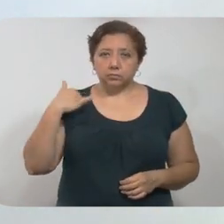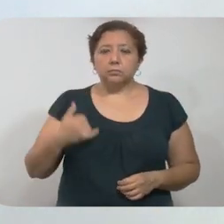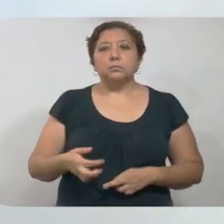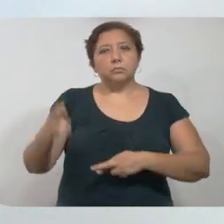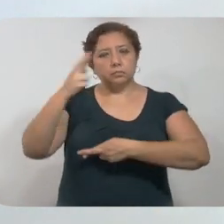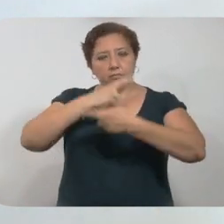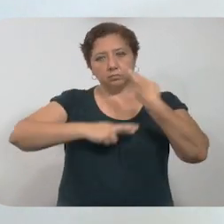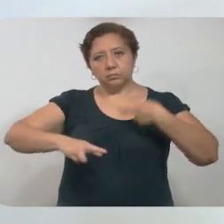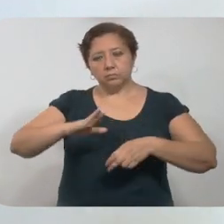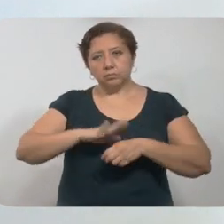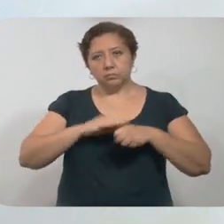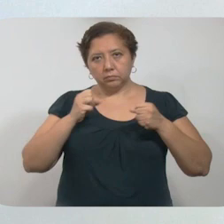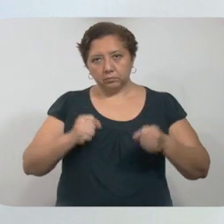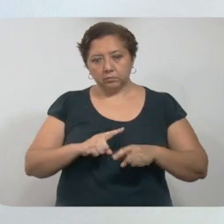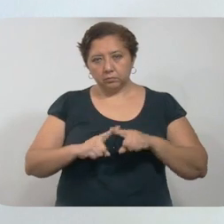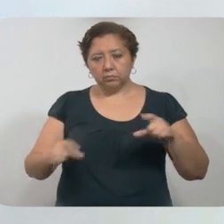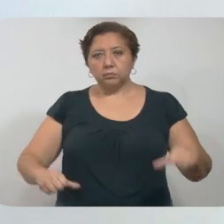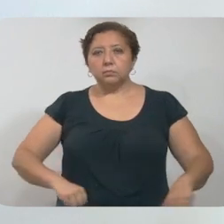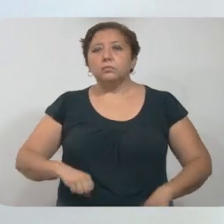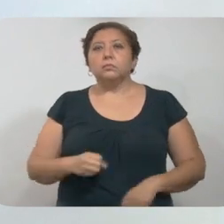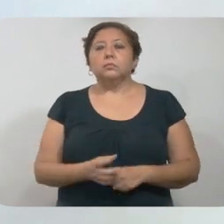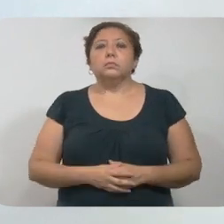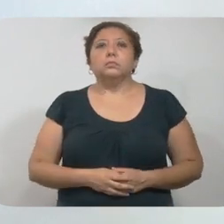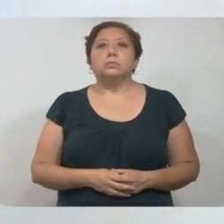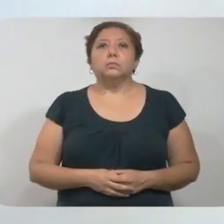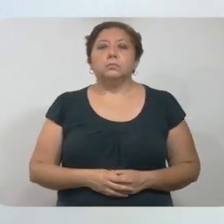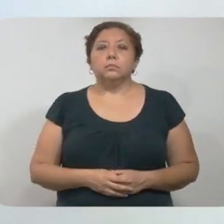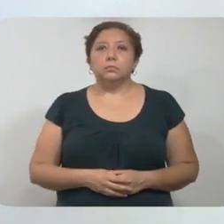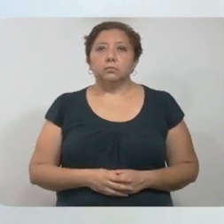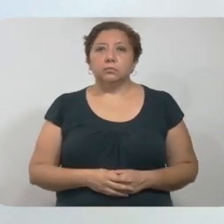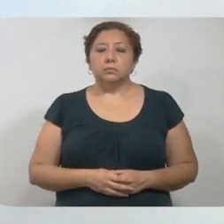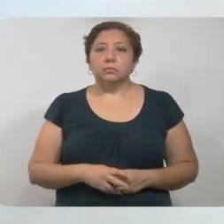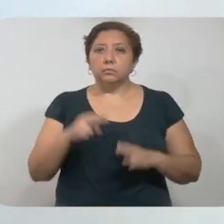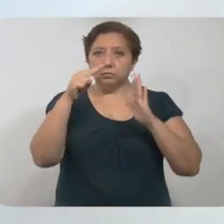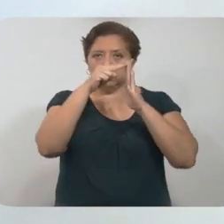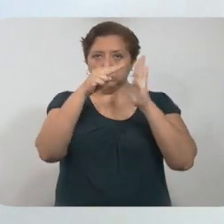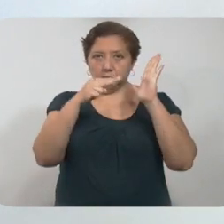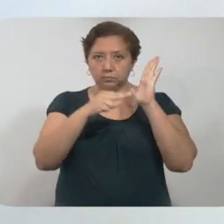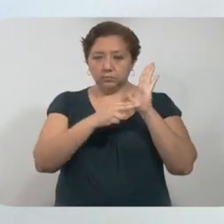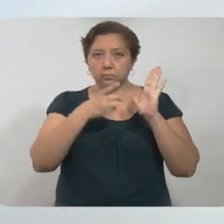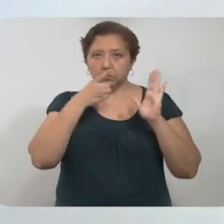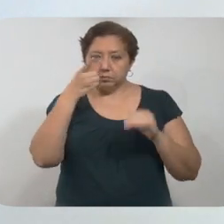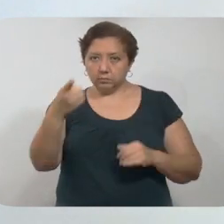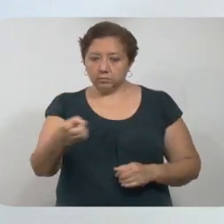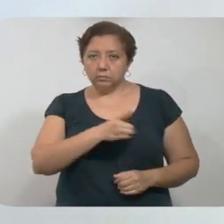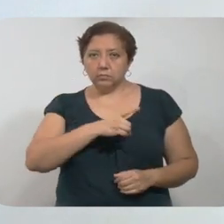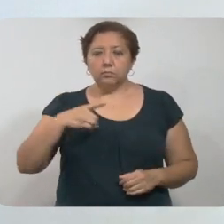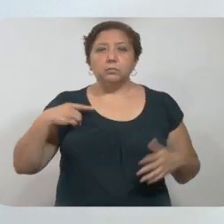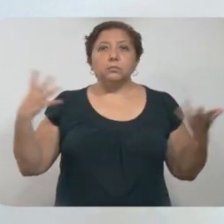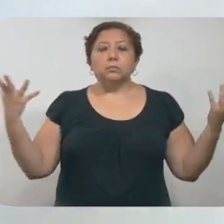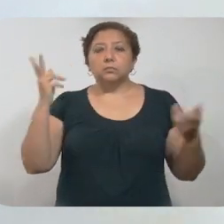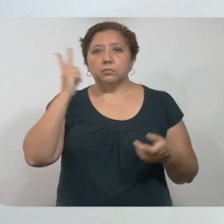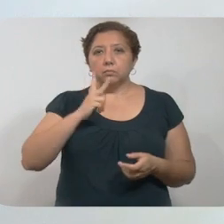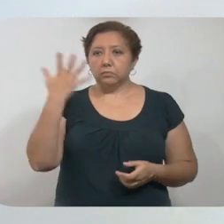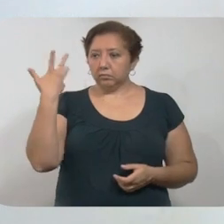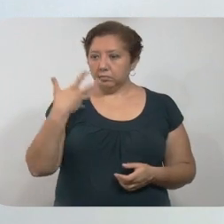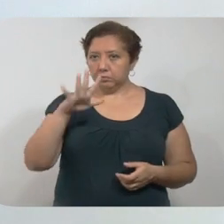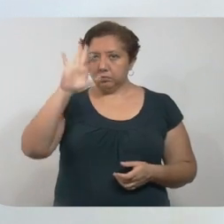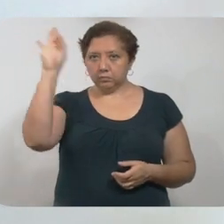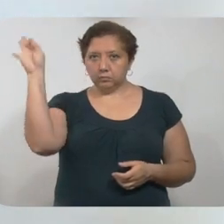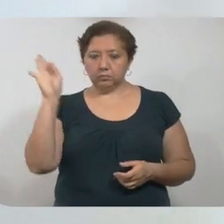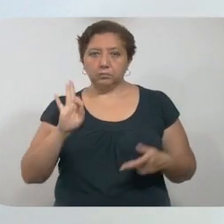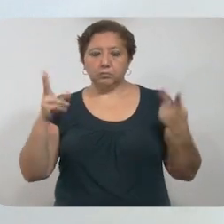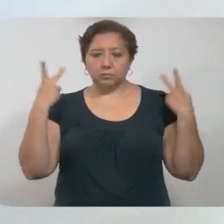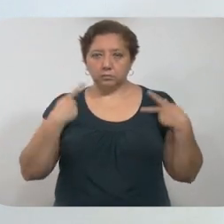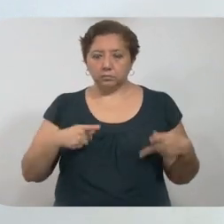y preparar un retorno seguro a diversas actividades. La norma de la Federación marca que se deben realizar pruebas al 10% de